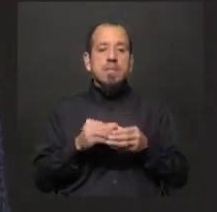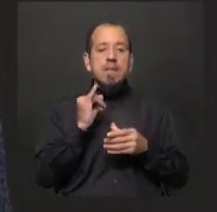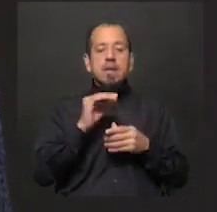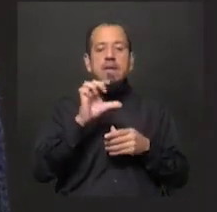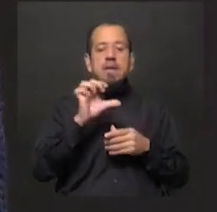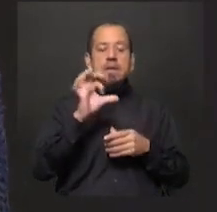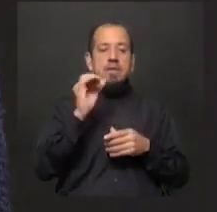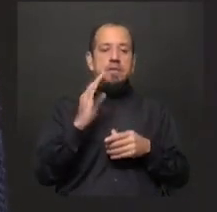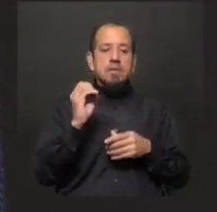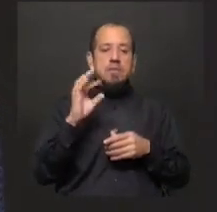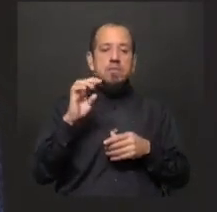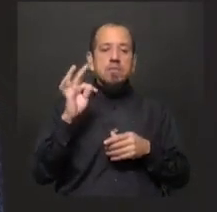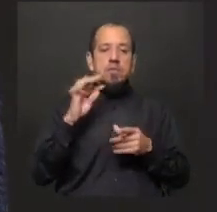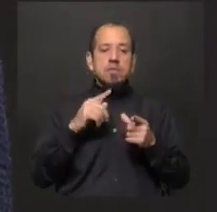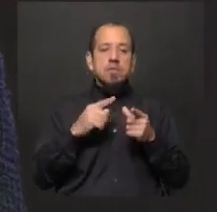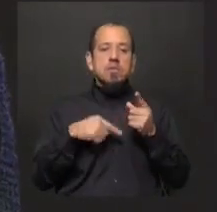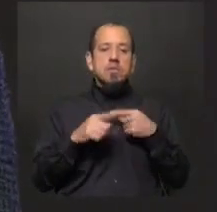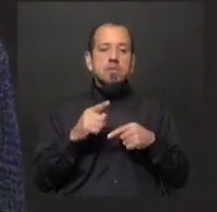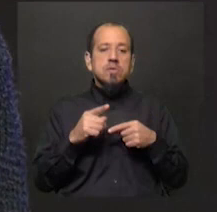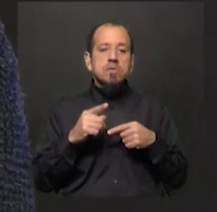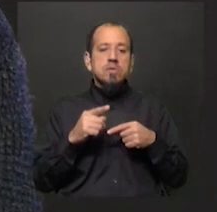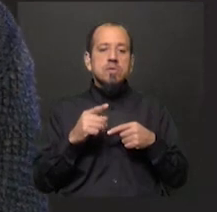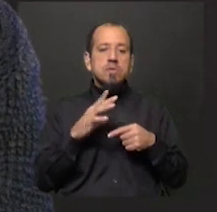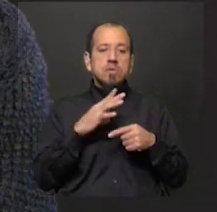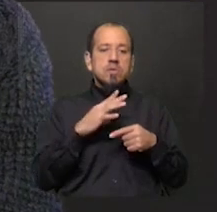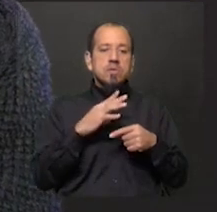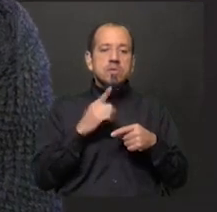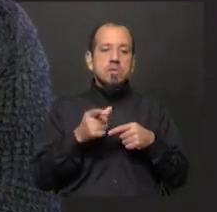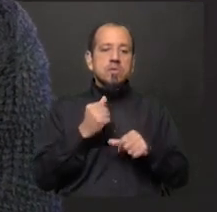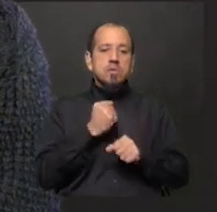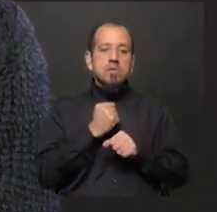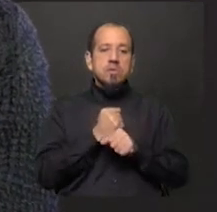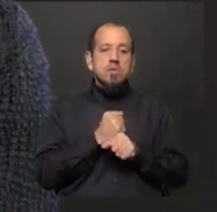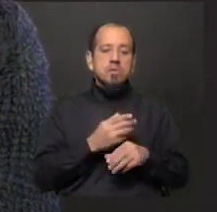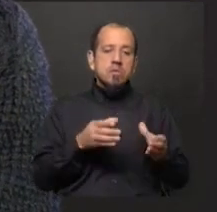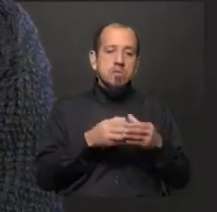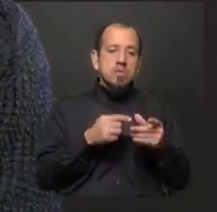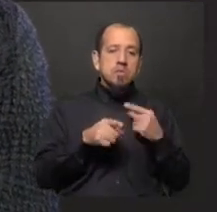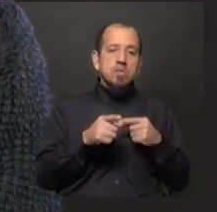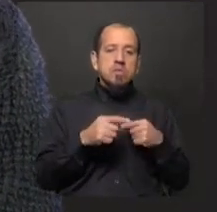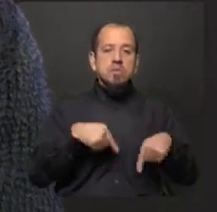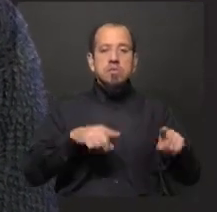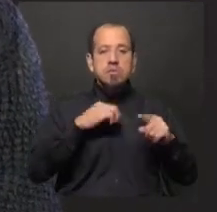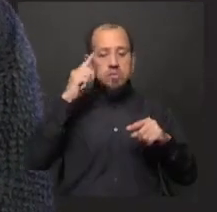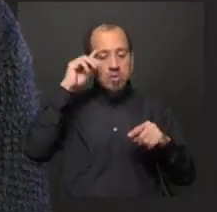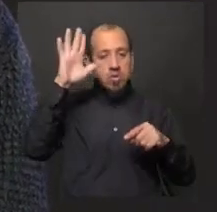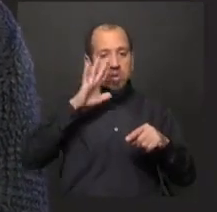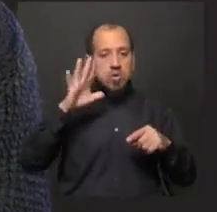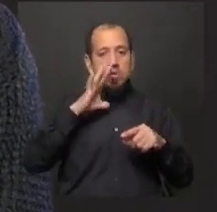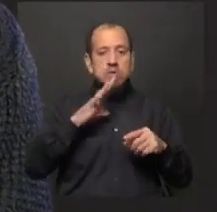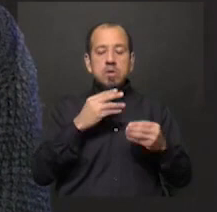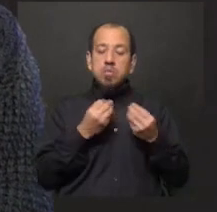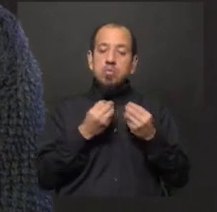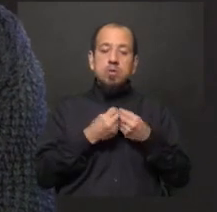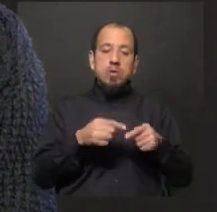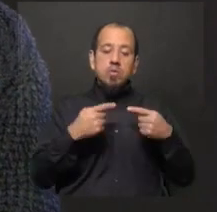y sus campeonatos internos y todo y pues hay un laburo de equipo de disciplina de kinesiólogos de psicólogos o sea un montón de cosas